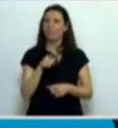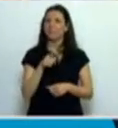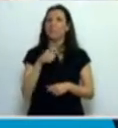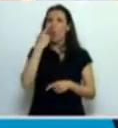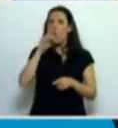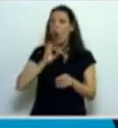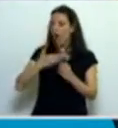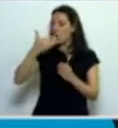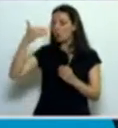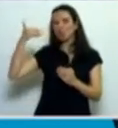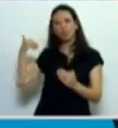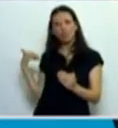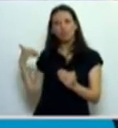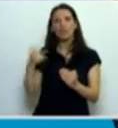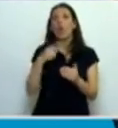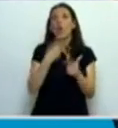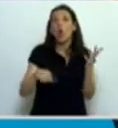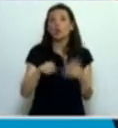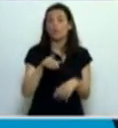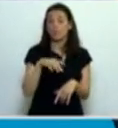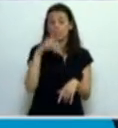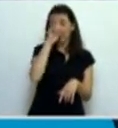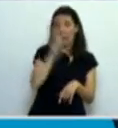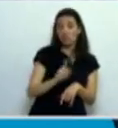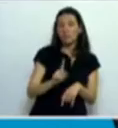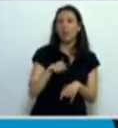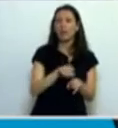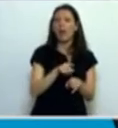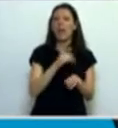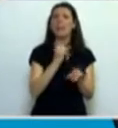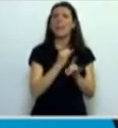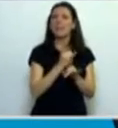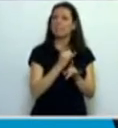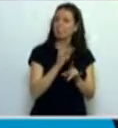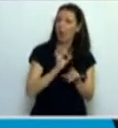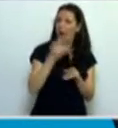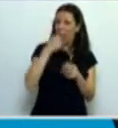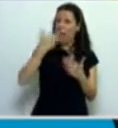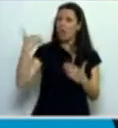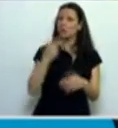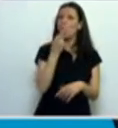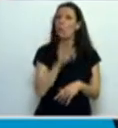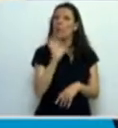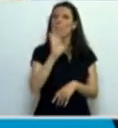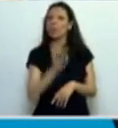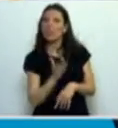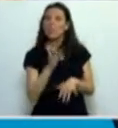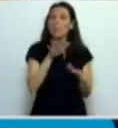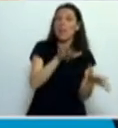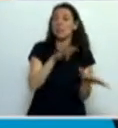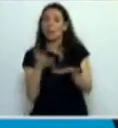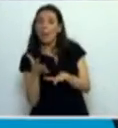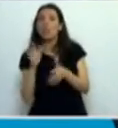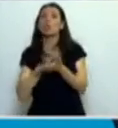los últimos años esas imprevisibilidades ascienden por lo general a un 20% más o menos del